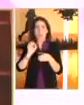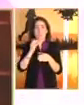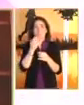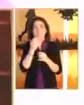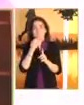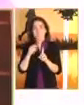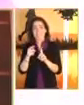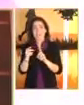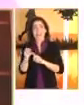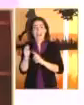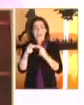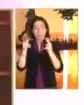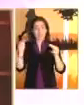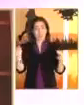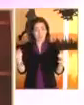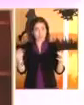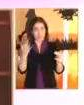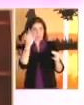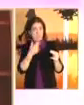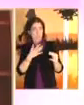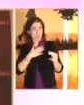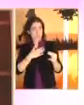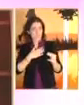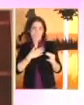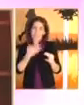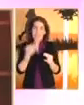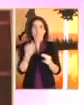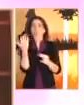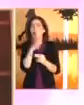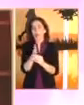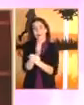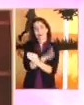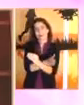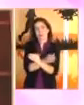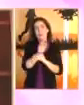que permanecer congelado entre 24 y 72 horas a